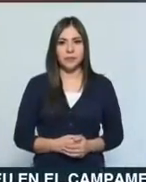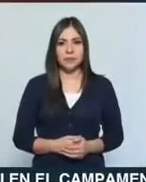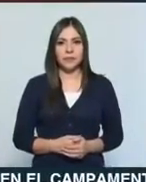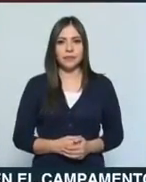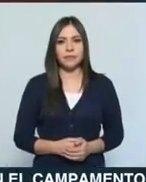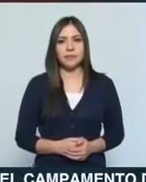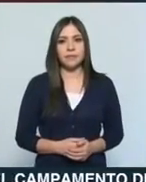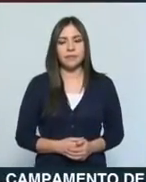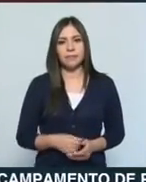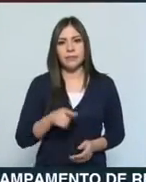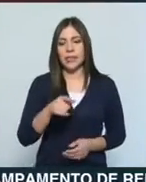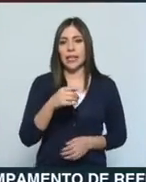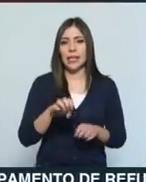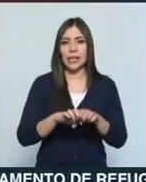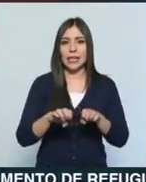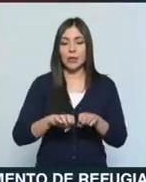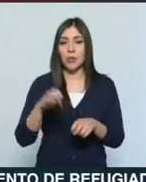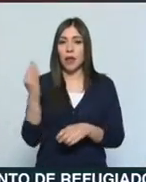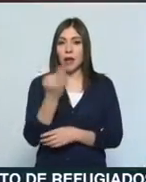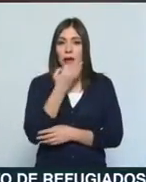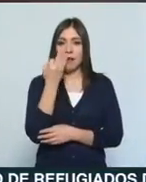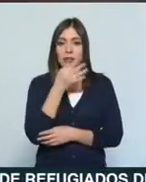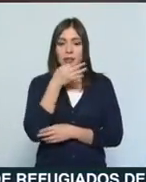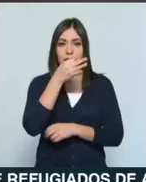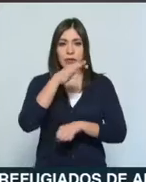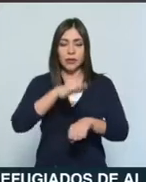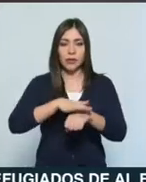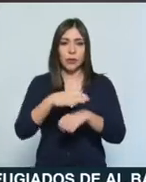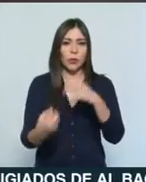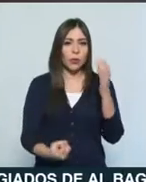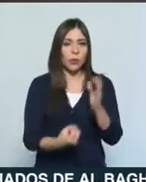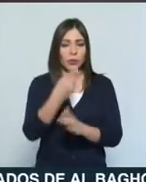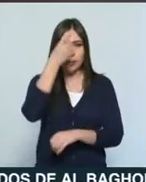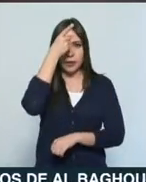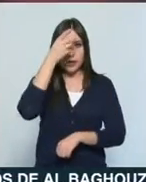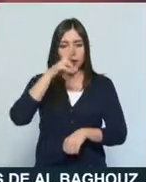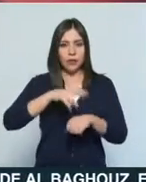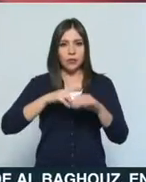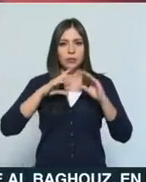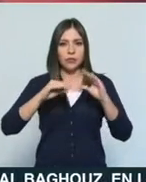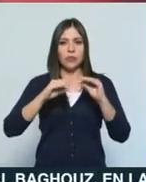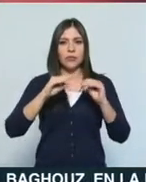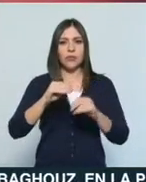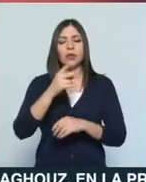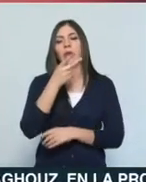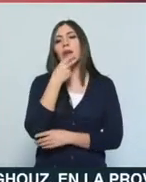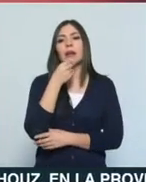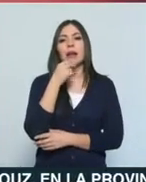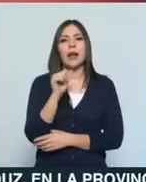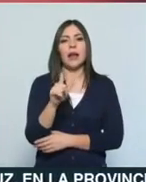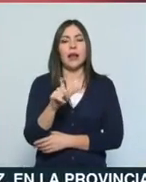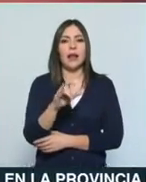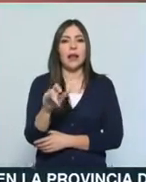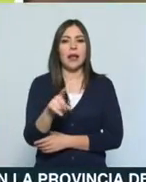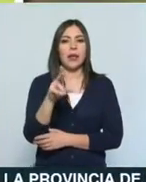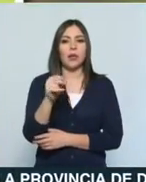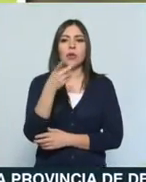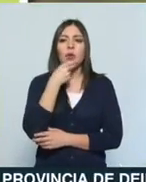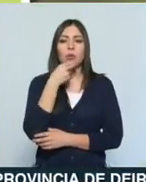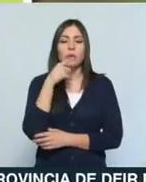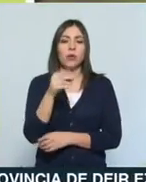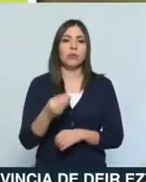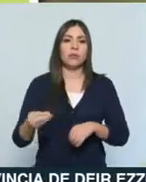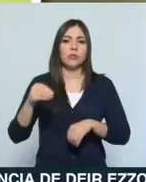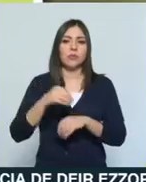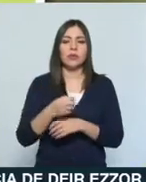La escuadra de los rojinegros del Atlas anunció como nuevo técnico al argentino Leandro Cufré. El técnico rojinegro llega al conjunto tapatío, que se coloca en la posición